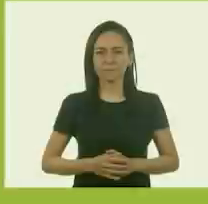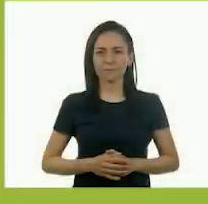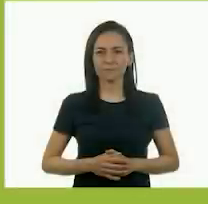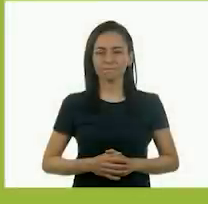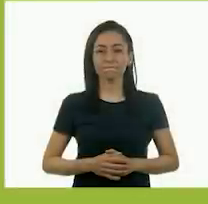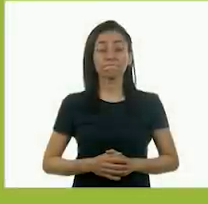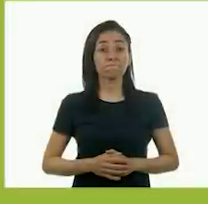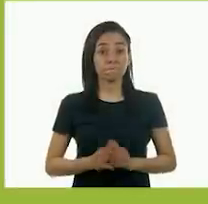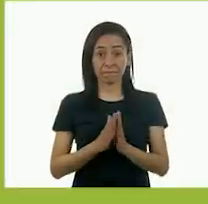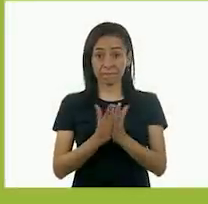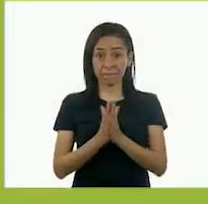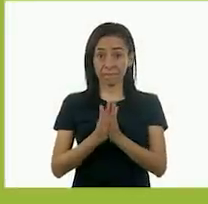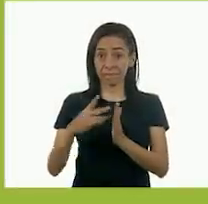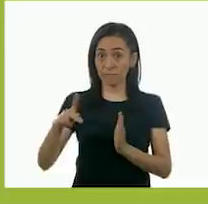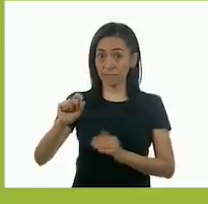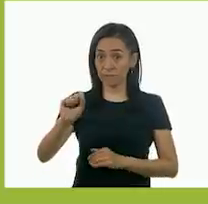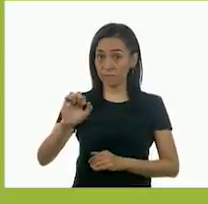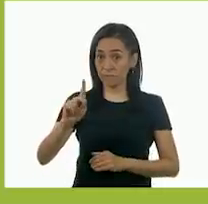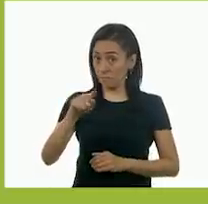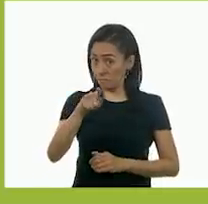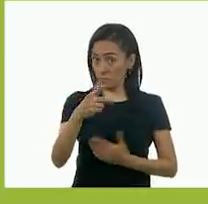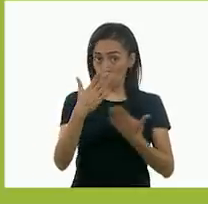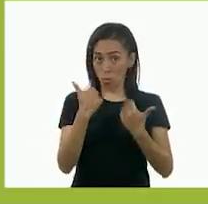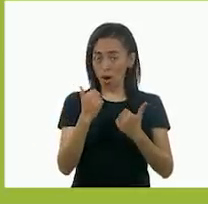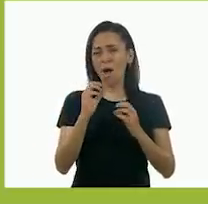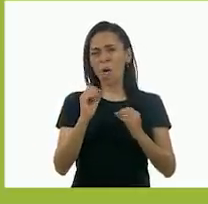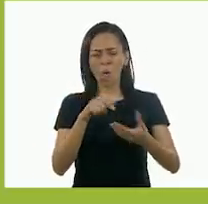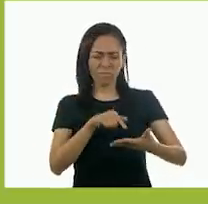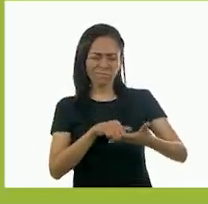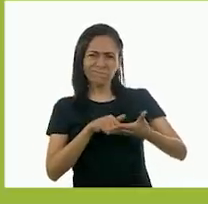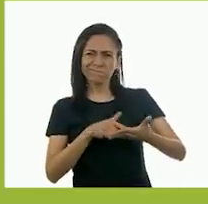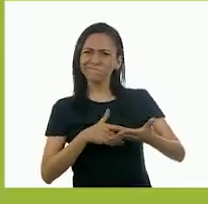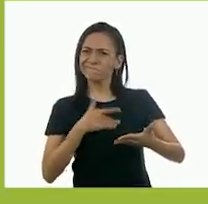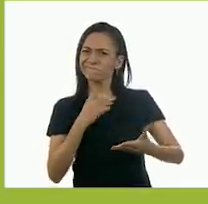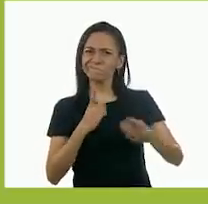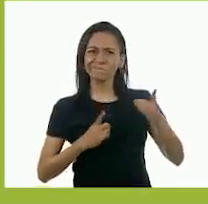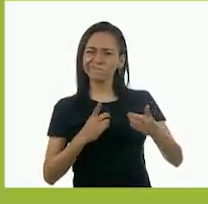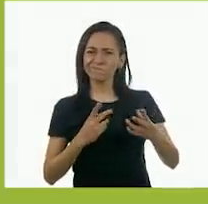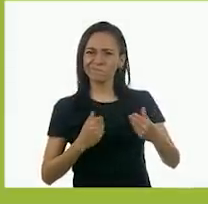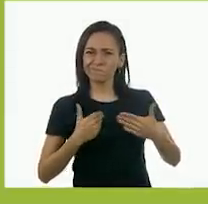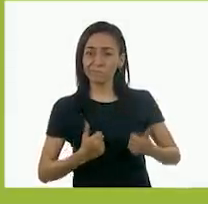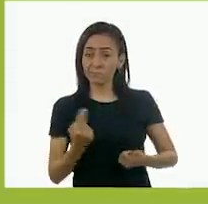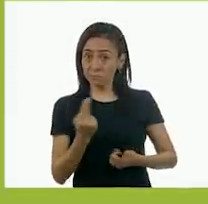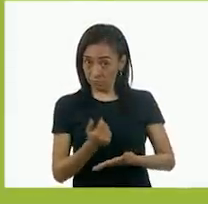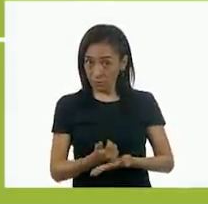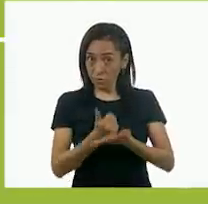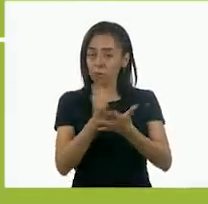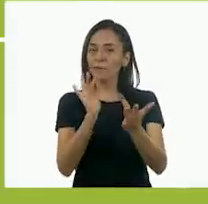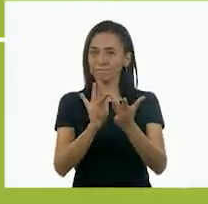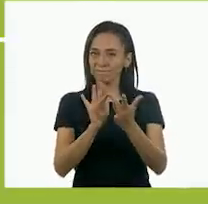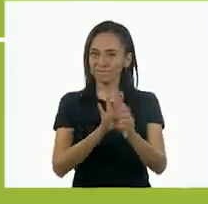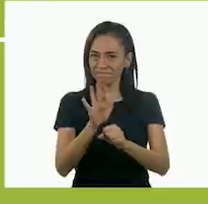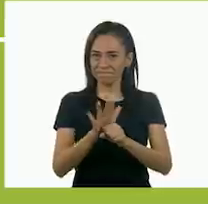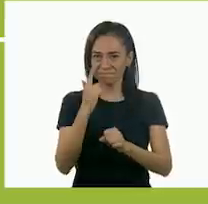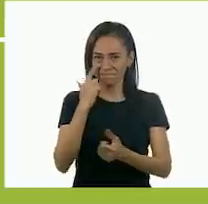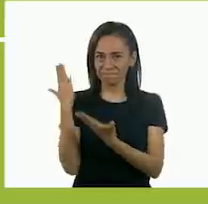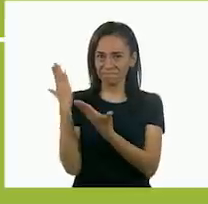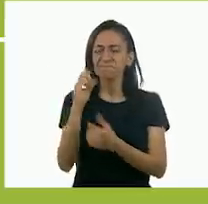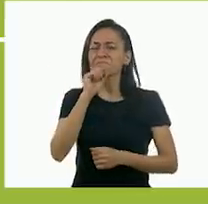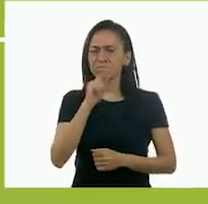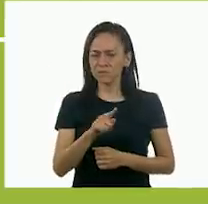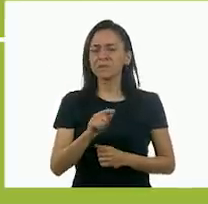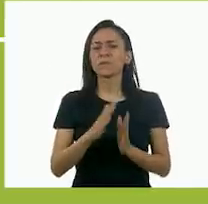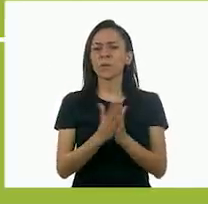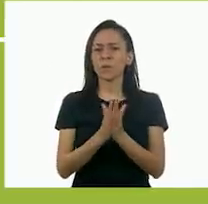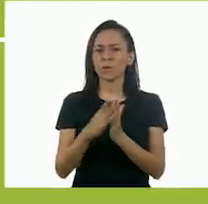Si no tienes el libro de texto o necesitas ayuda para resolver tus dudas, contáctanos. También puedes encontrar los libros